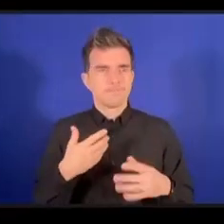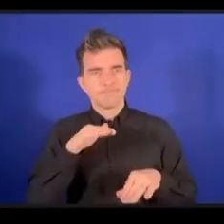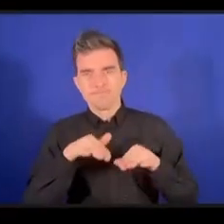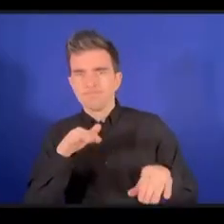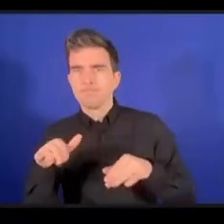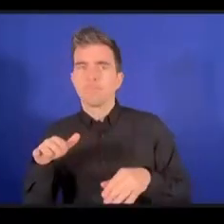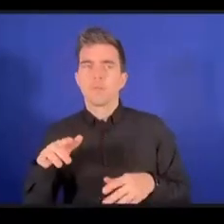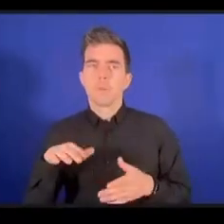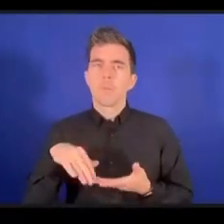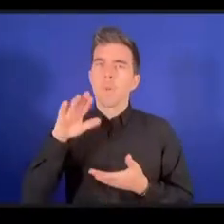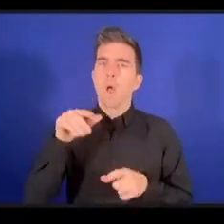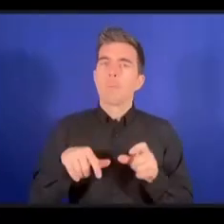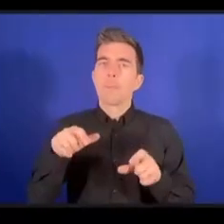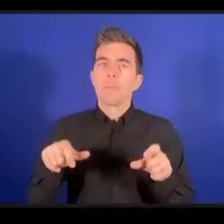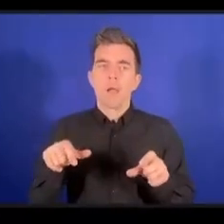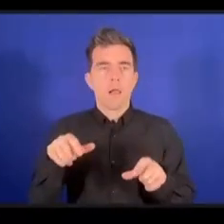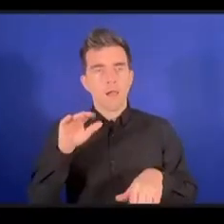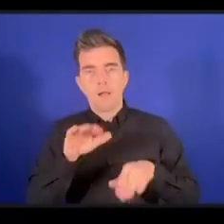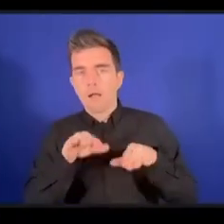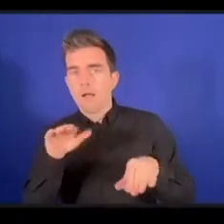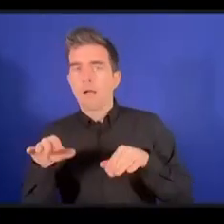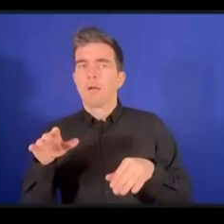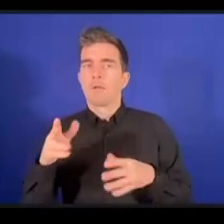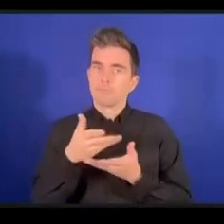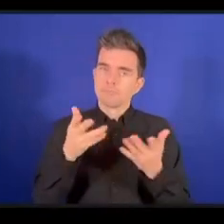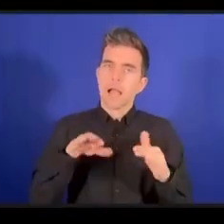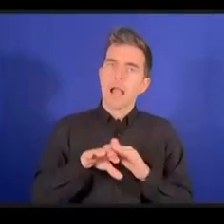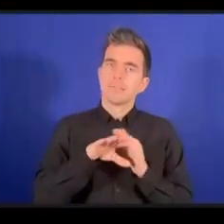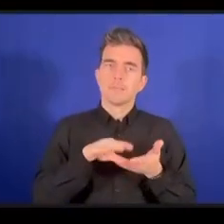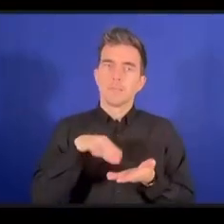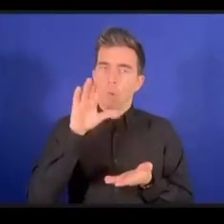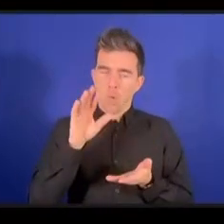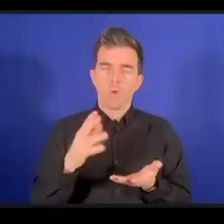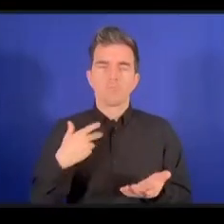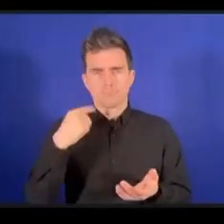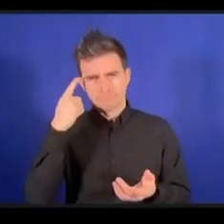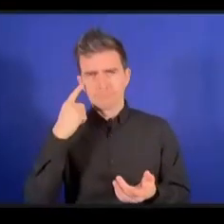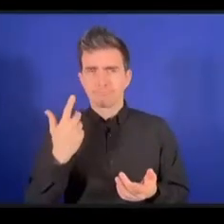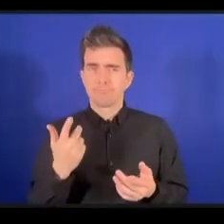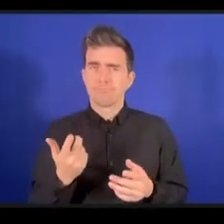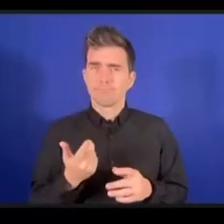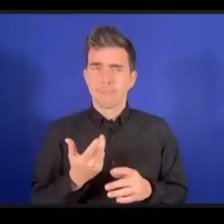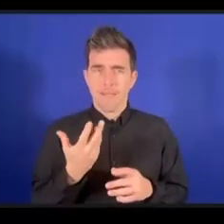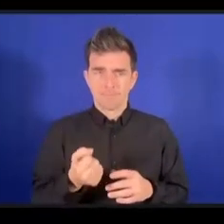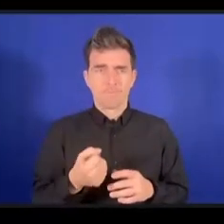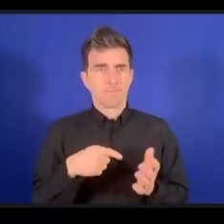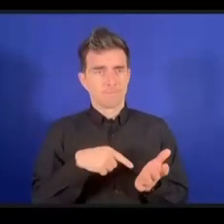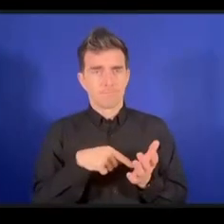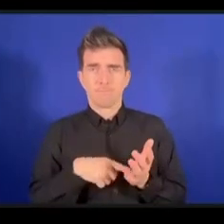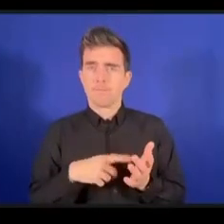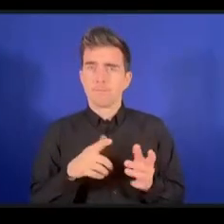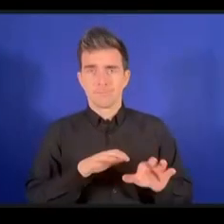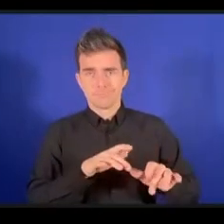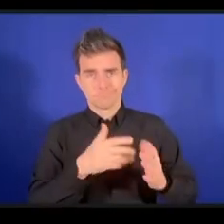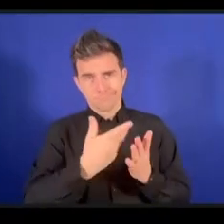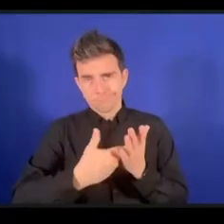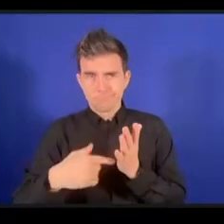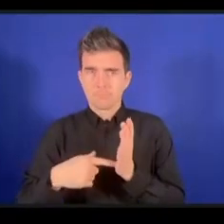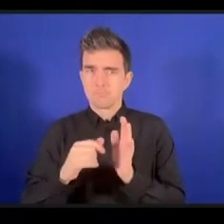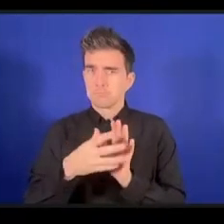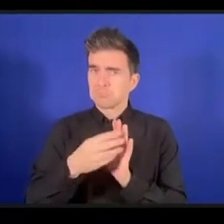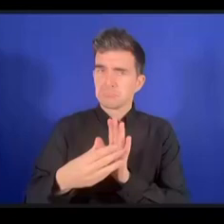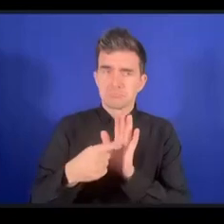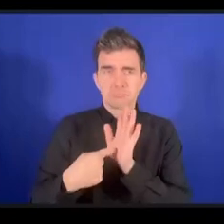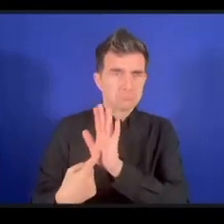muchos de los presentes en la sala tenemos copias digitales en internet y también pues podemos dar a conocer los